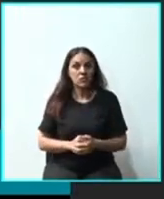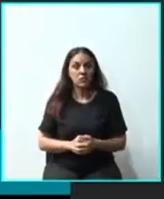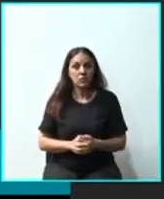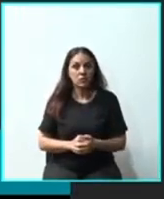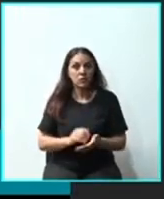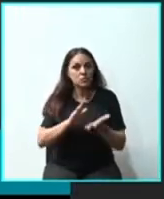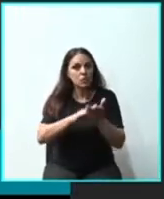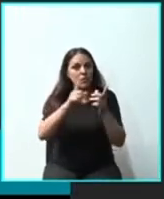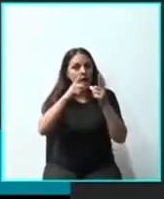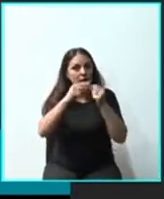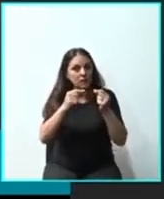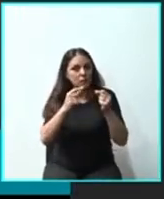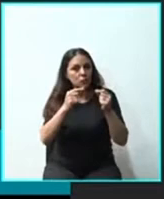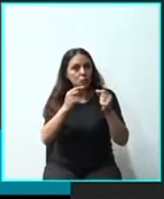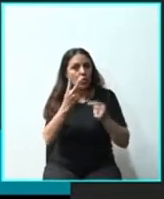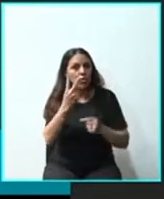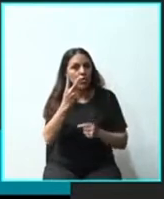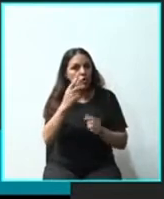artículo 2,